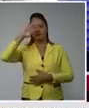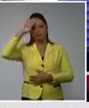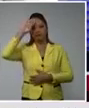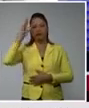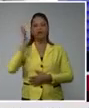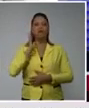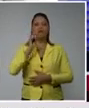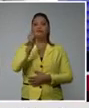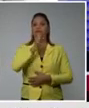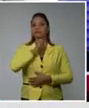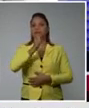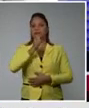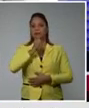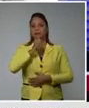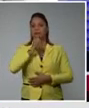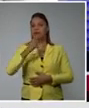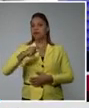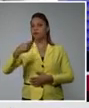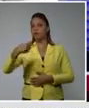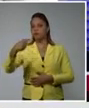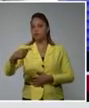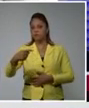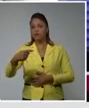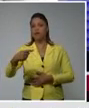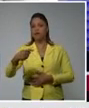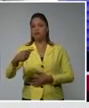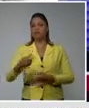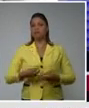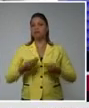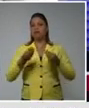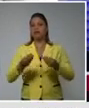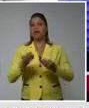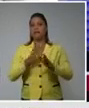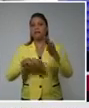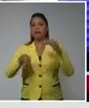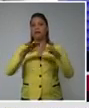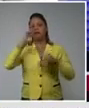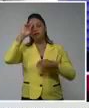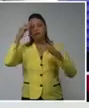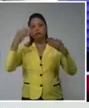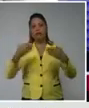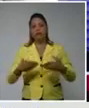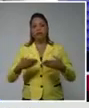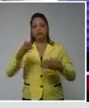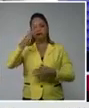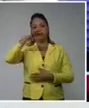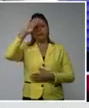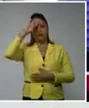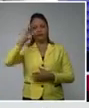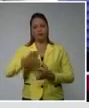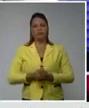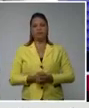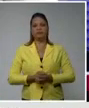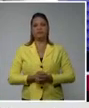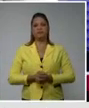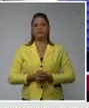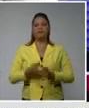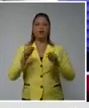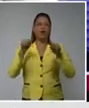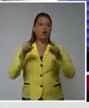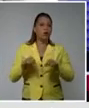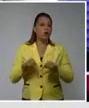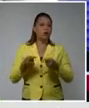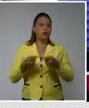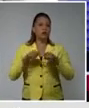de prensa que cada mañana ofrece el Ministerio de Salud Pública de la República de Cuba. Hoy me